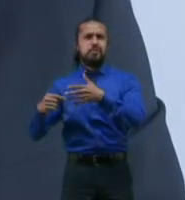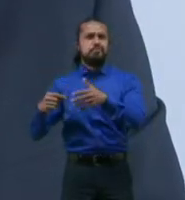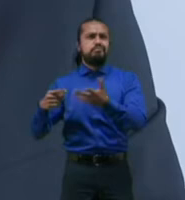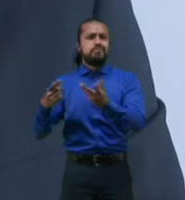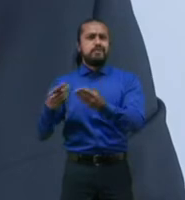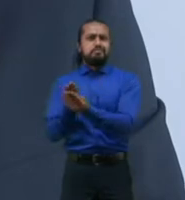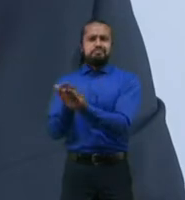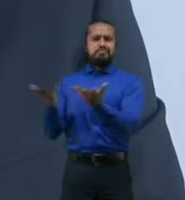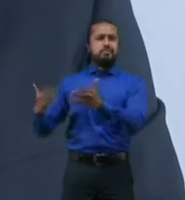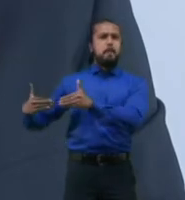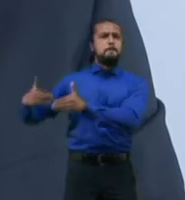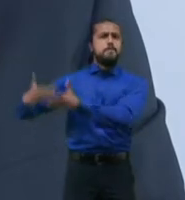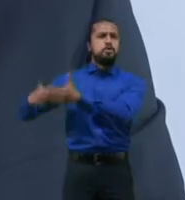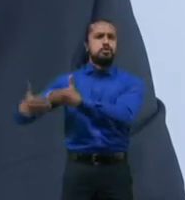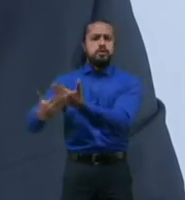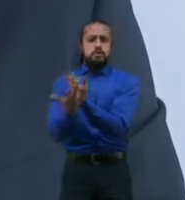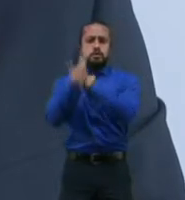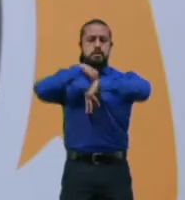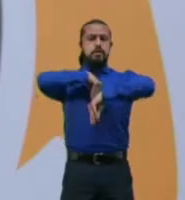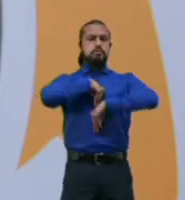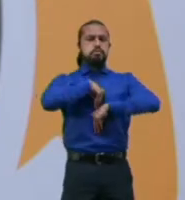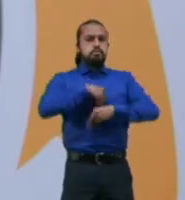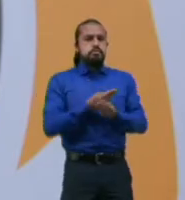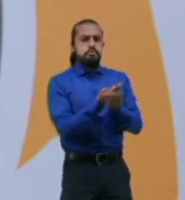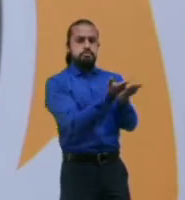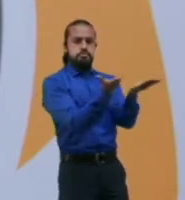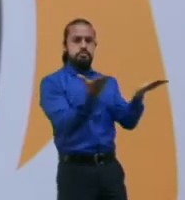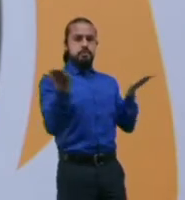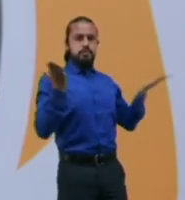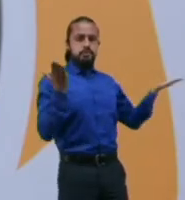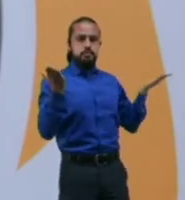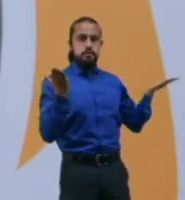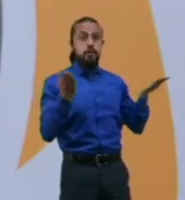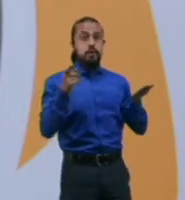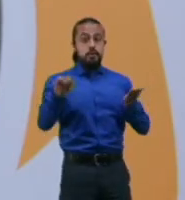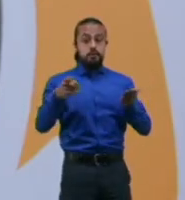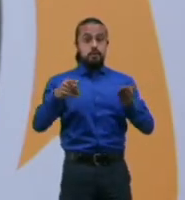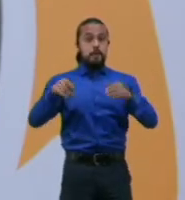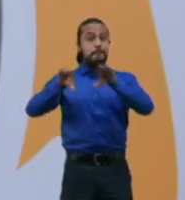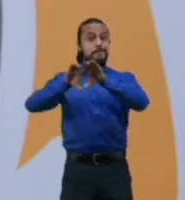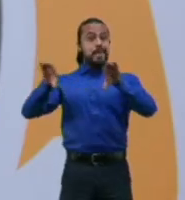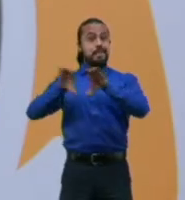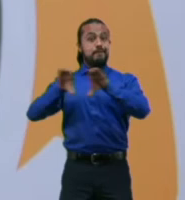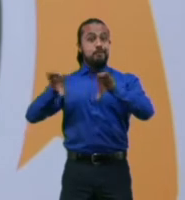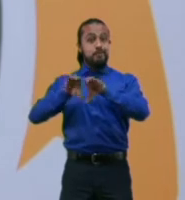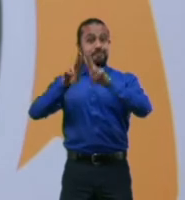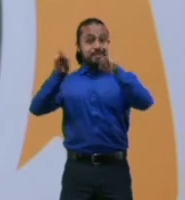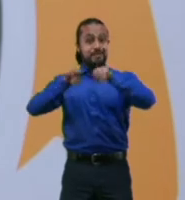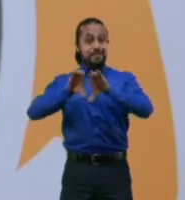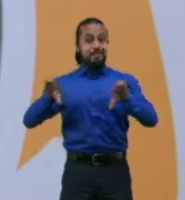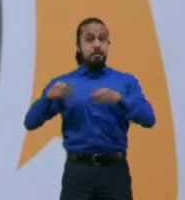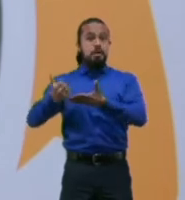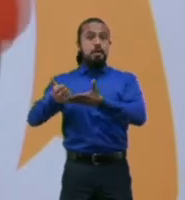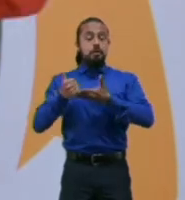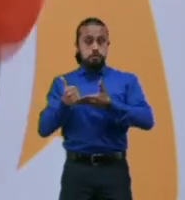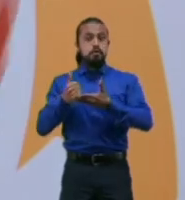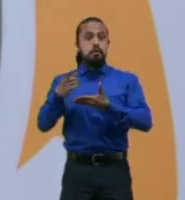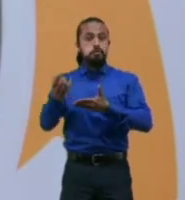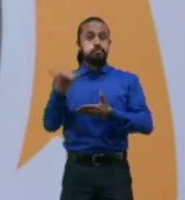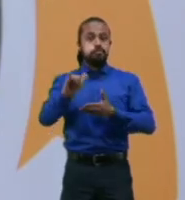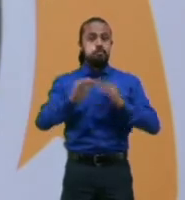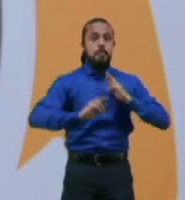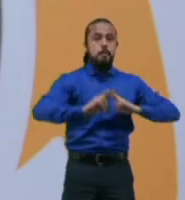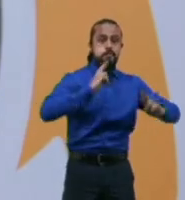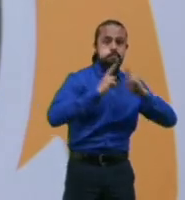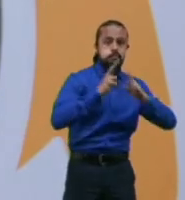procesos y por eso esta plataforma colaborativa va a generar esta conexión y estas oportunidades